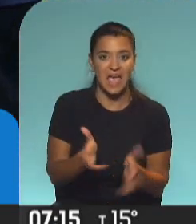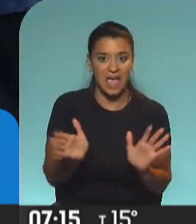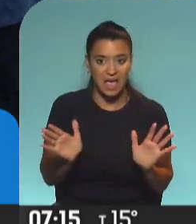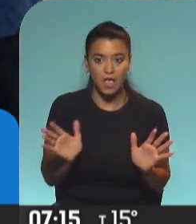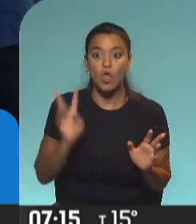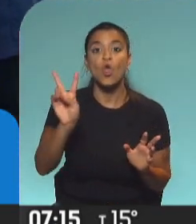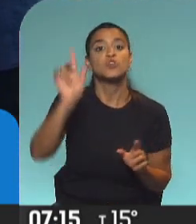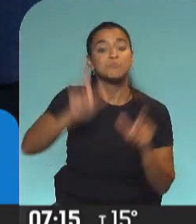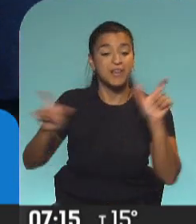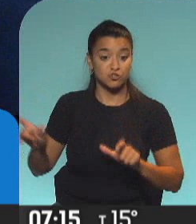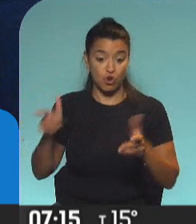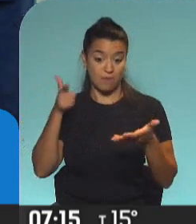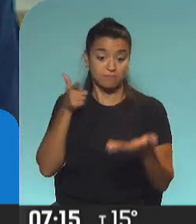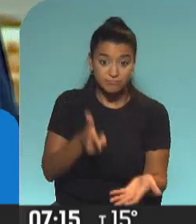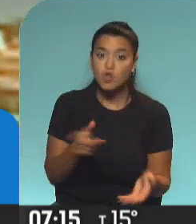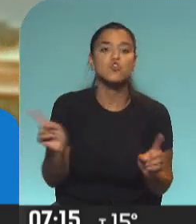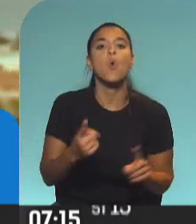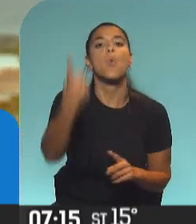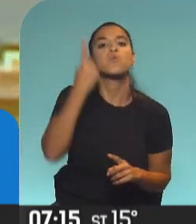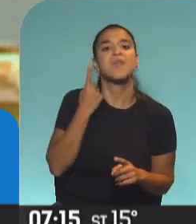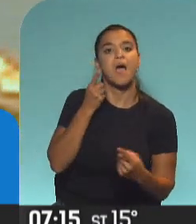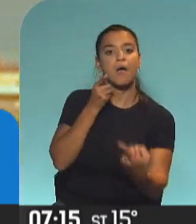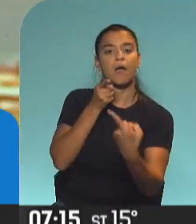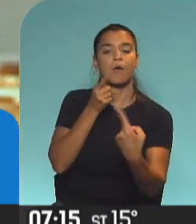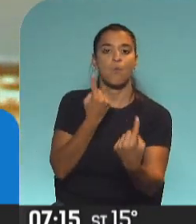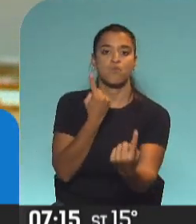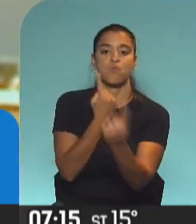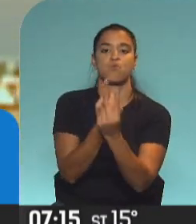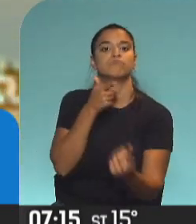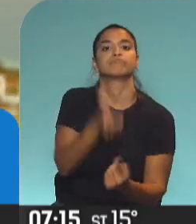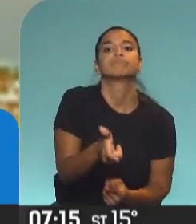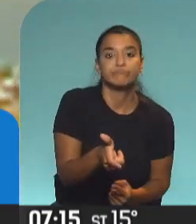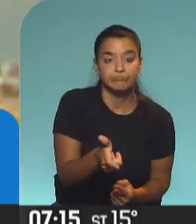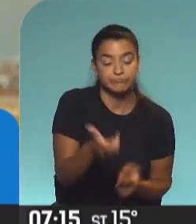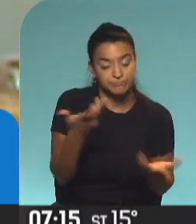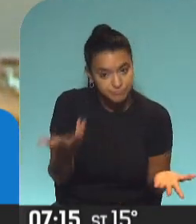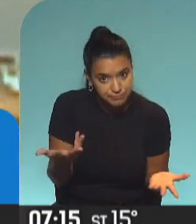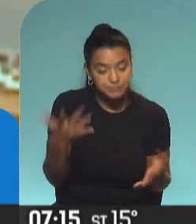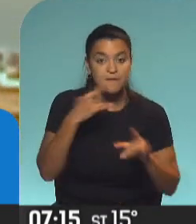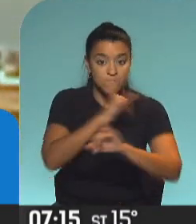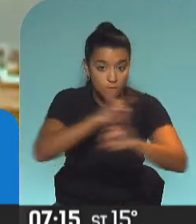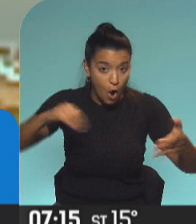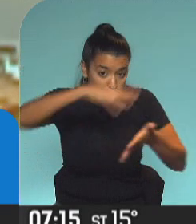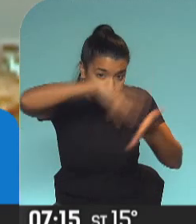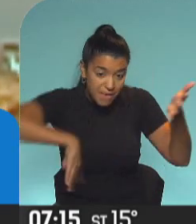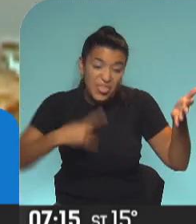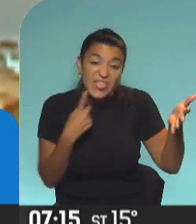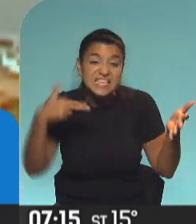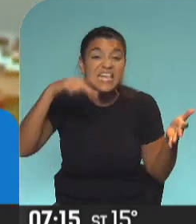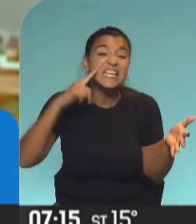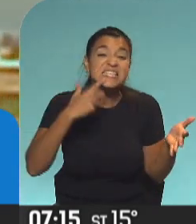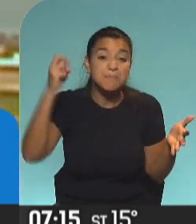hay 2 personas atacando, sino 1. Es decir, el informe que da pie para sostener que Nisman